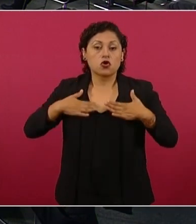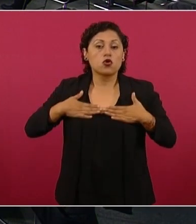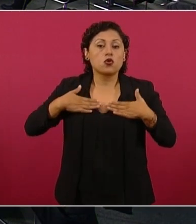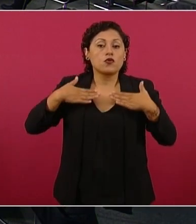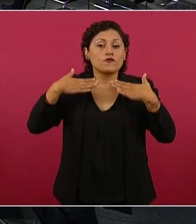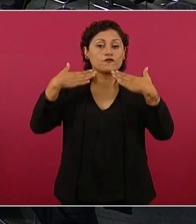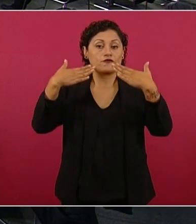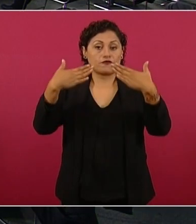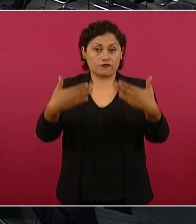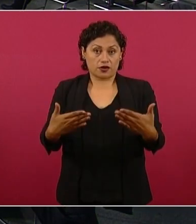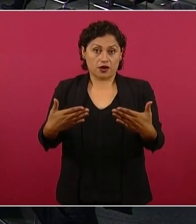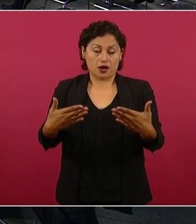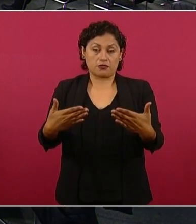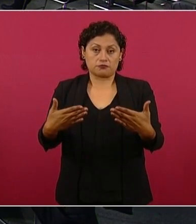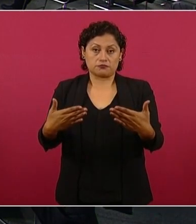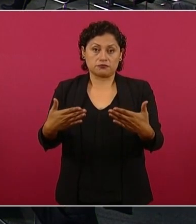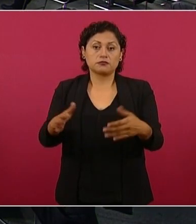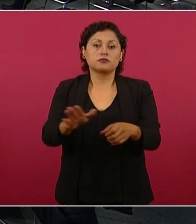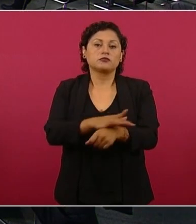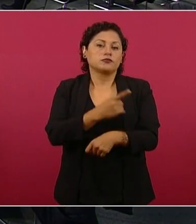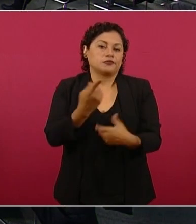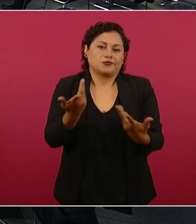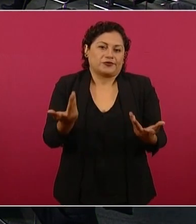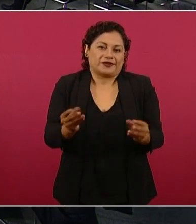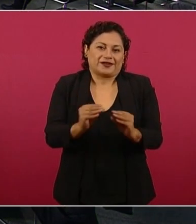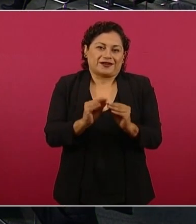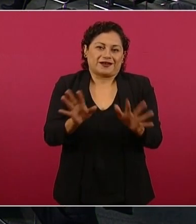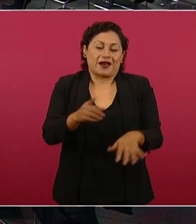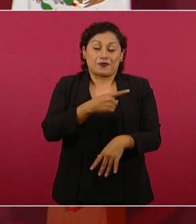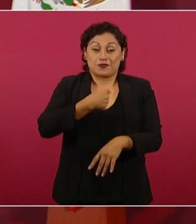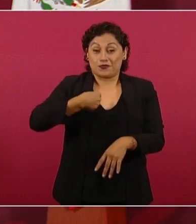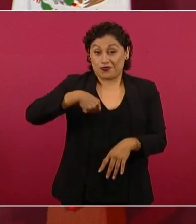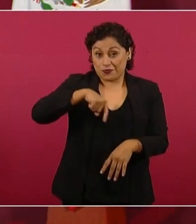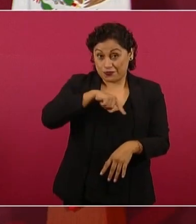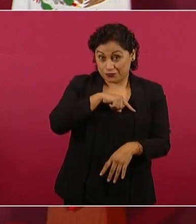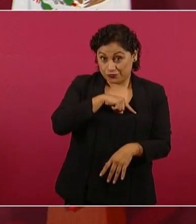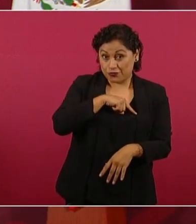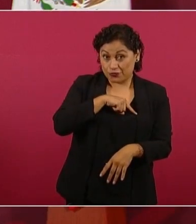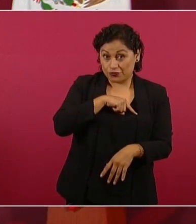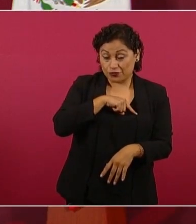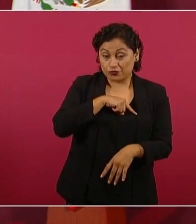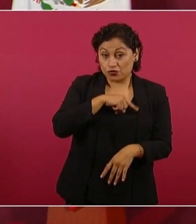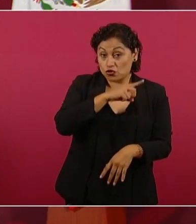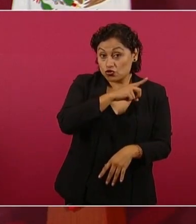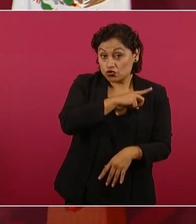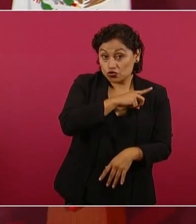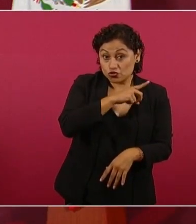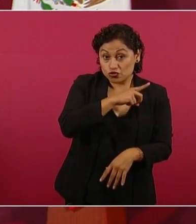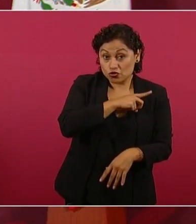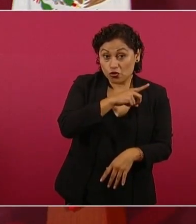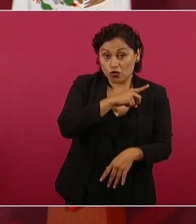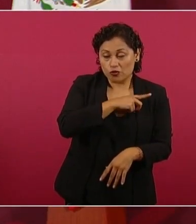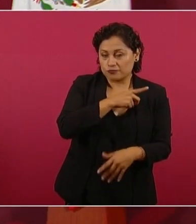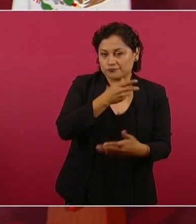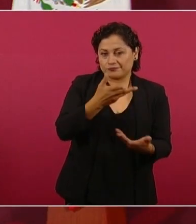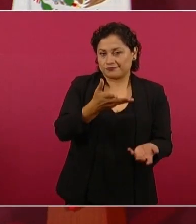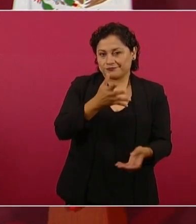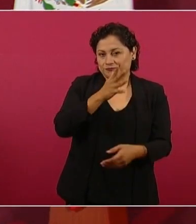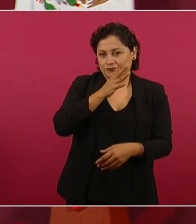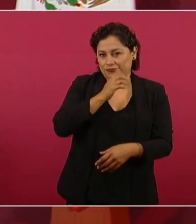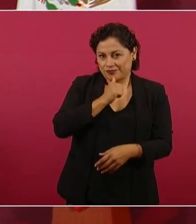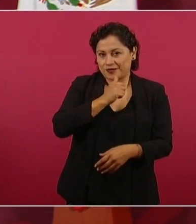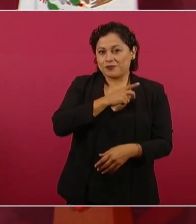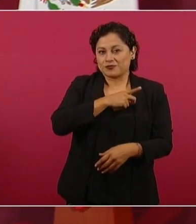porque nosotros no podíamos participar si no contábamos con la